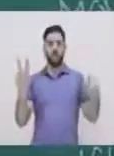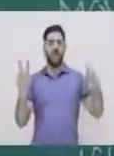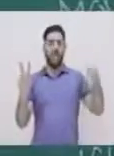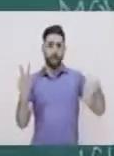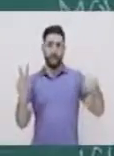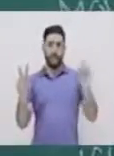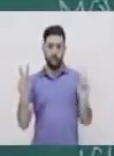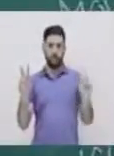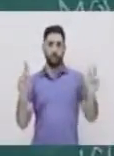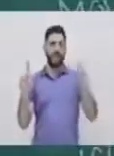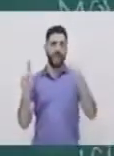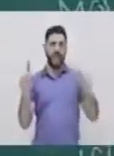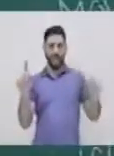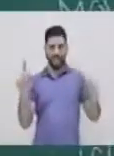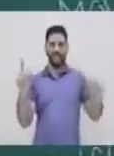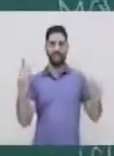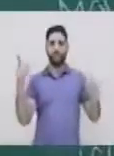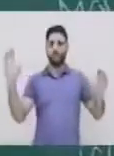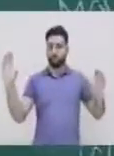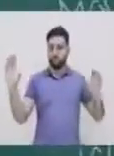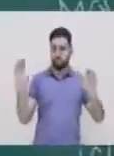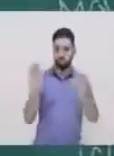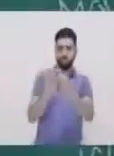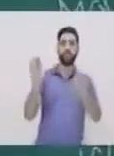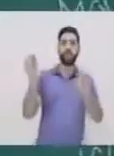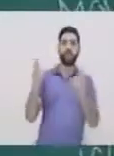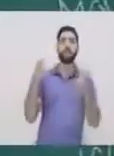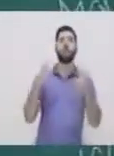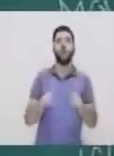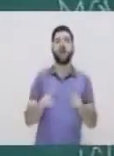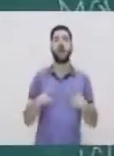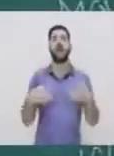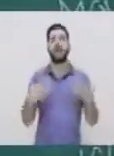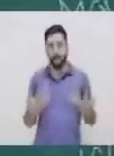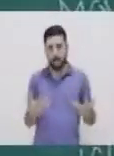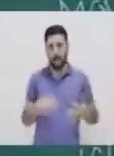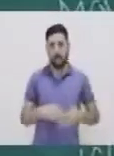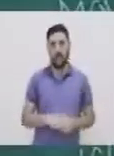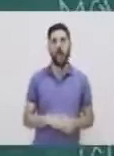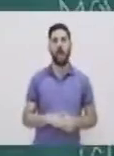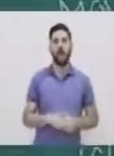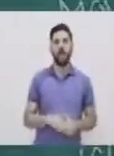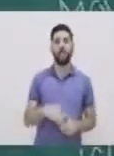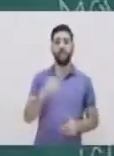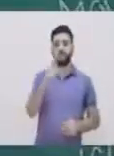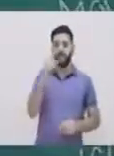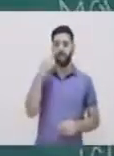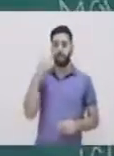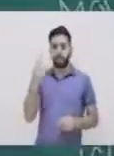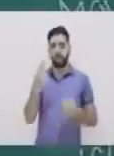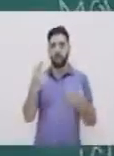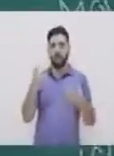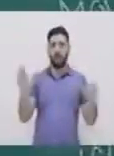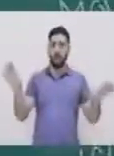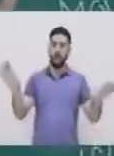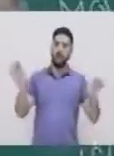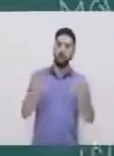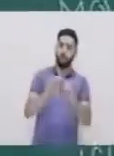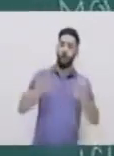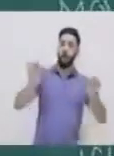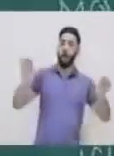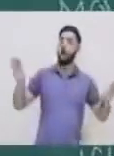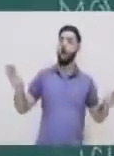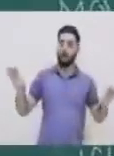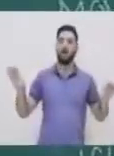Estas dos llegan y colisionan. Muy bien, pero ¿qué pasa luego? Estas van a salir una a